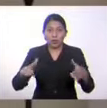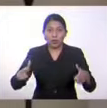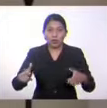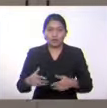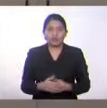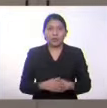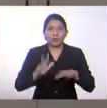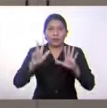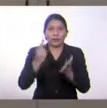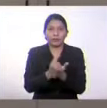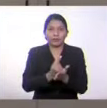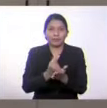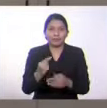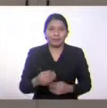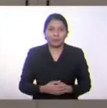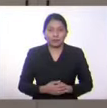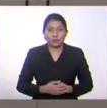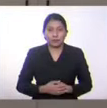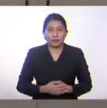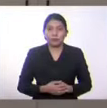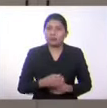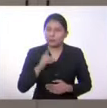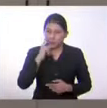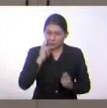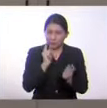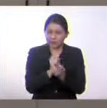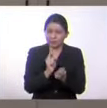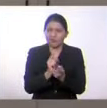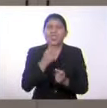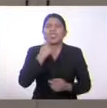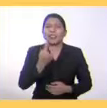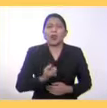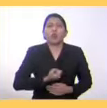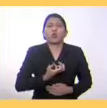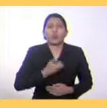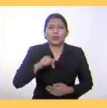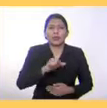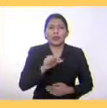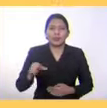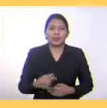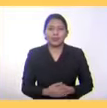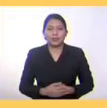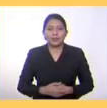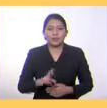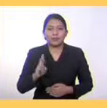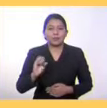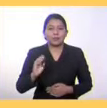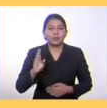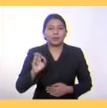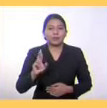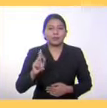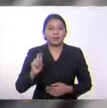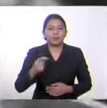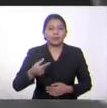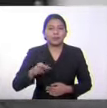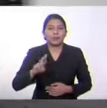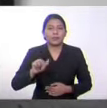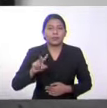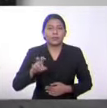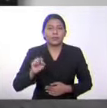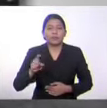8º grado. Pero antes, conozcamos al autor de la semana. Robert Grace,